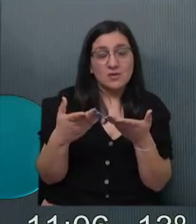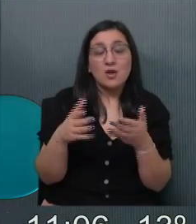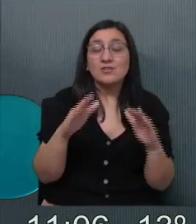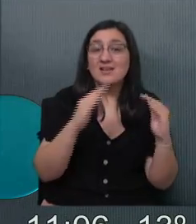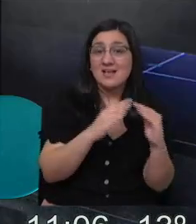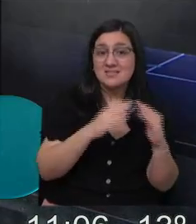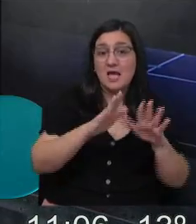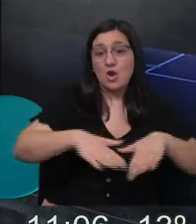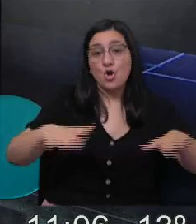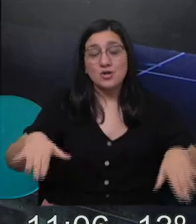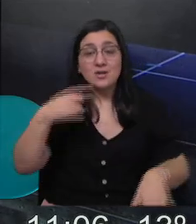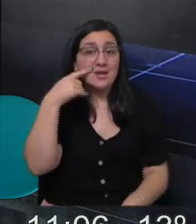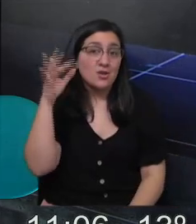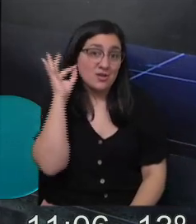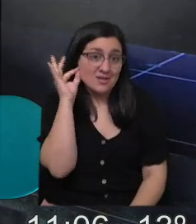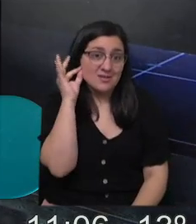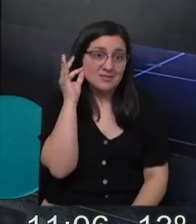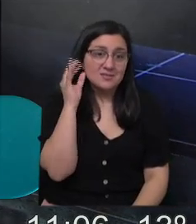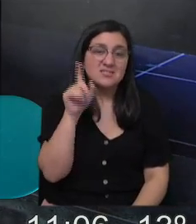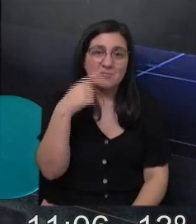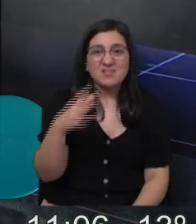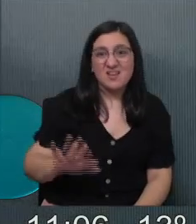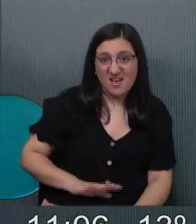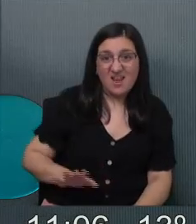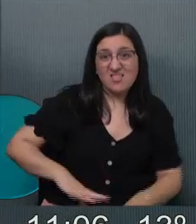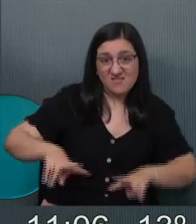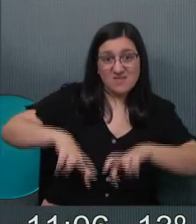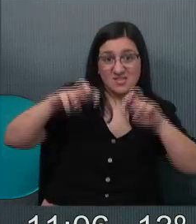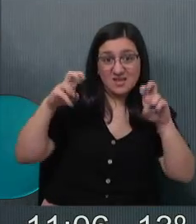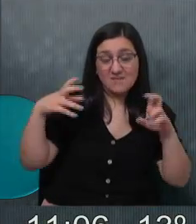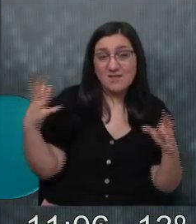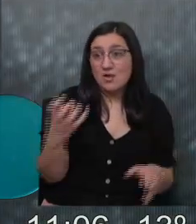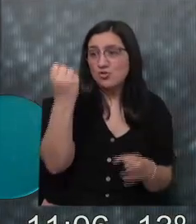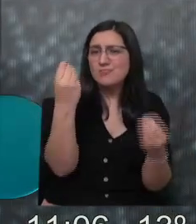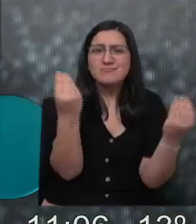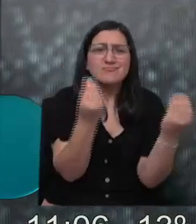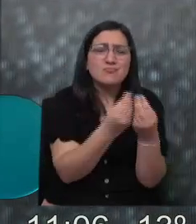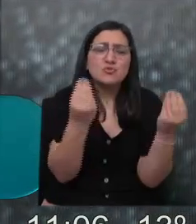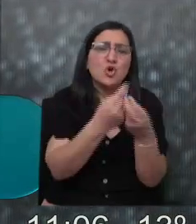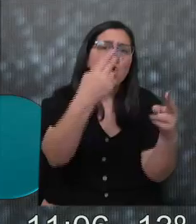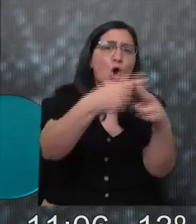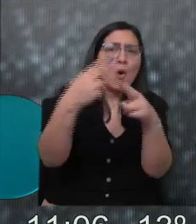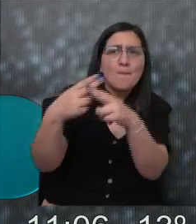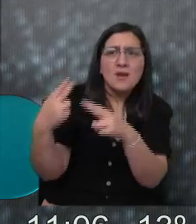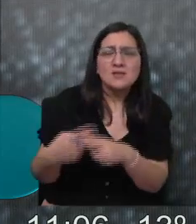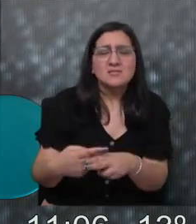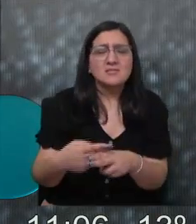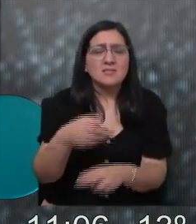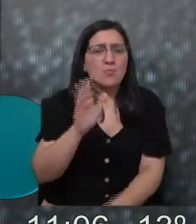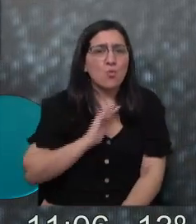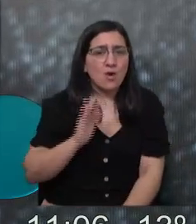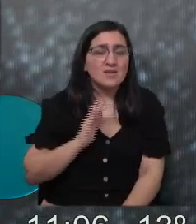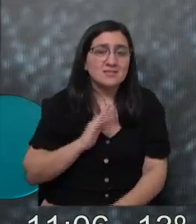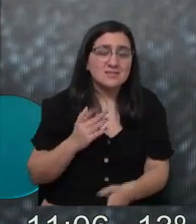los niños y a las niñas que están acá, que si después tienen ganas de investigar, se van a encontrar con un montón de nombres de mujeres que capaz que más